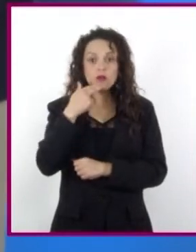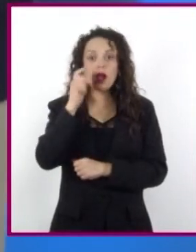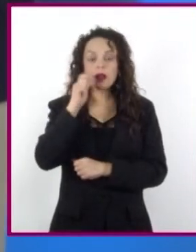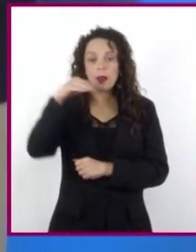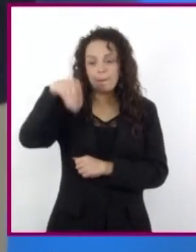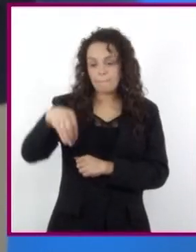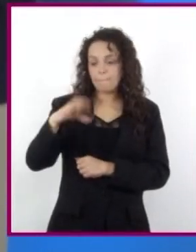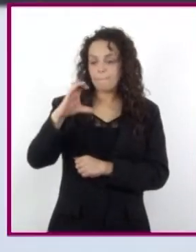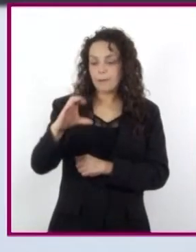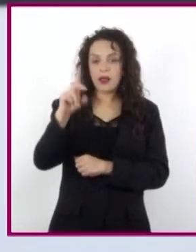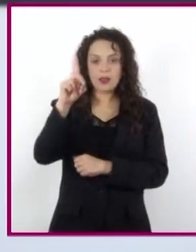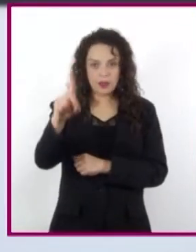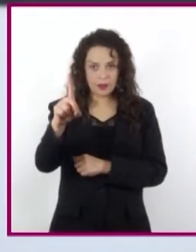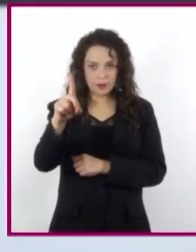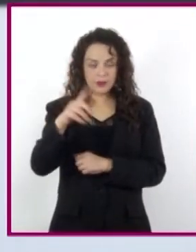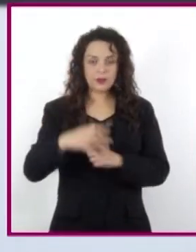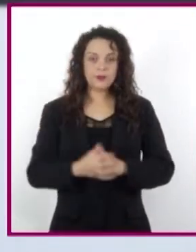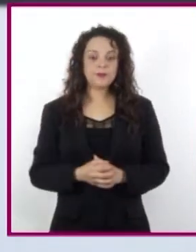común divisor.